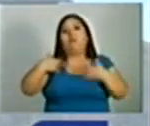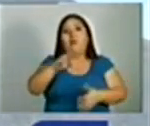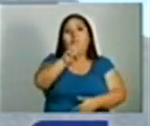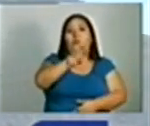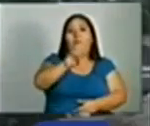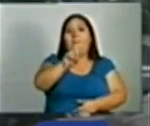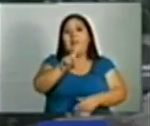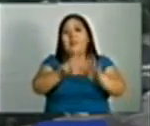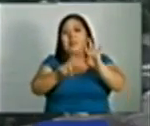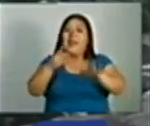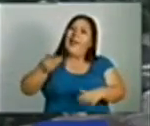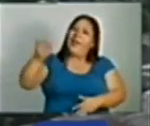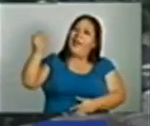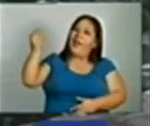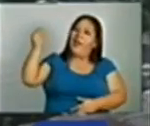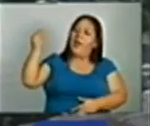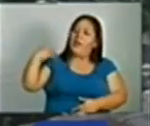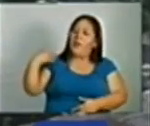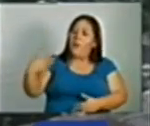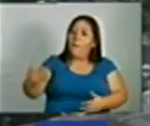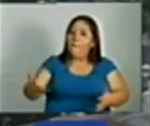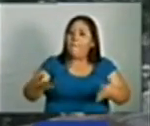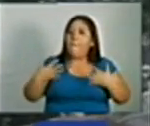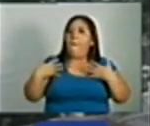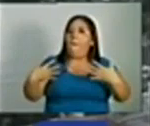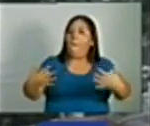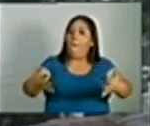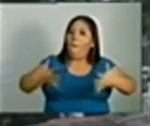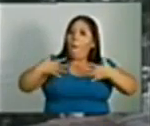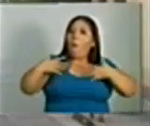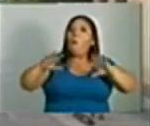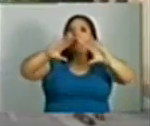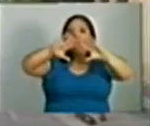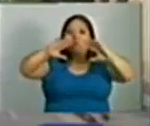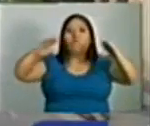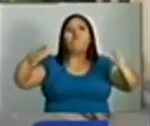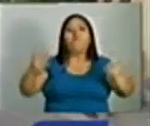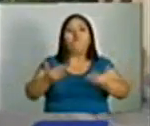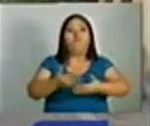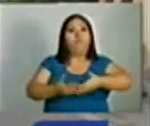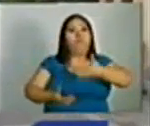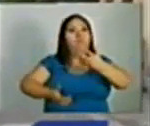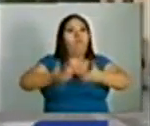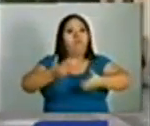2016, cuando se produjo un potente fenómeno de calentamiento del Niño.